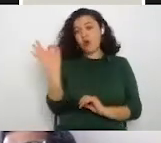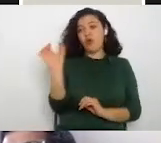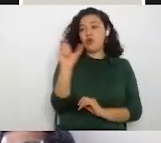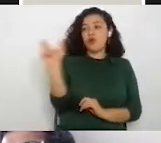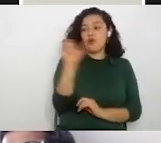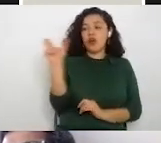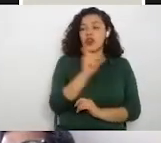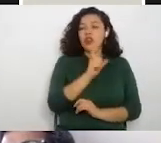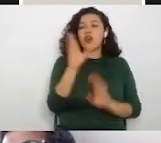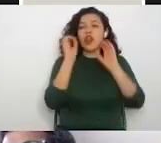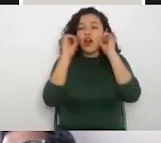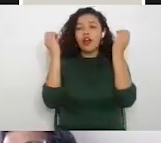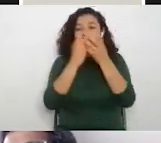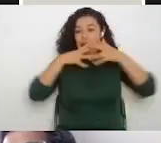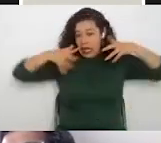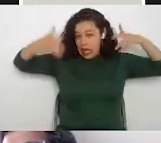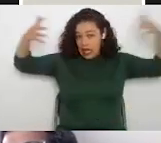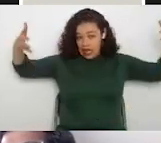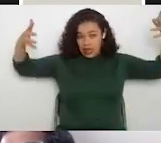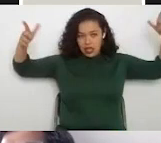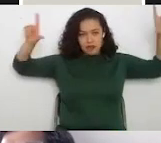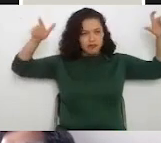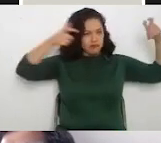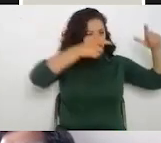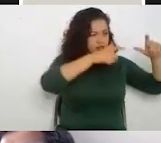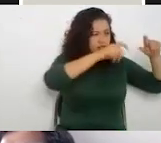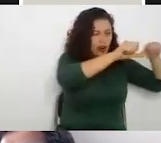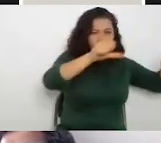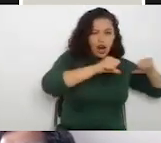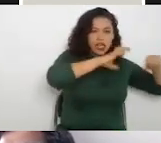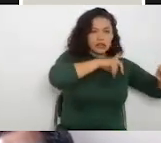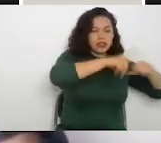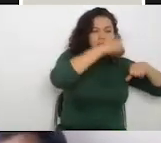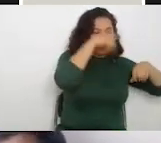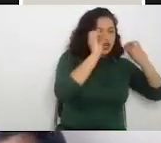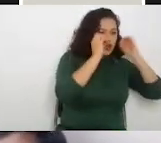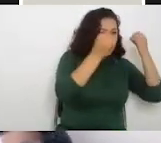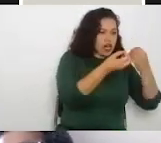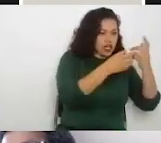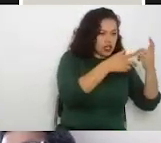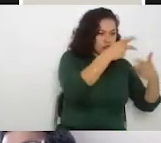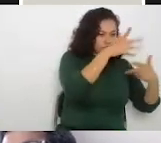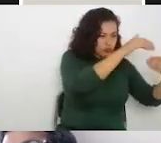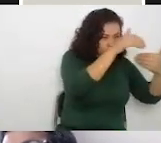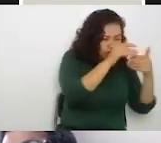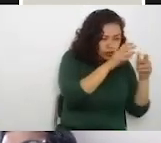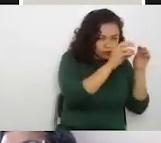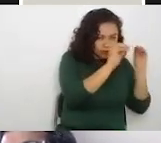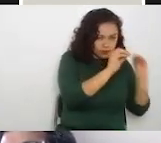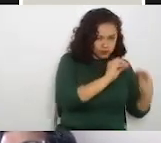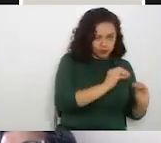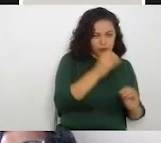área específica dentro de la organización, ¿no? Porque así puede ser. Vamos a pensar